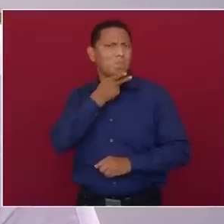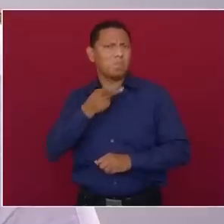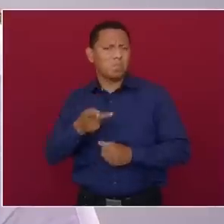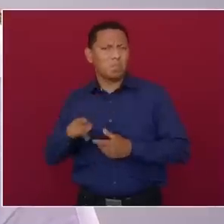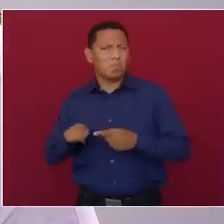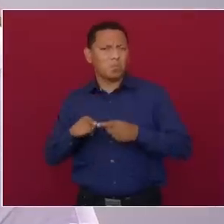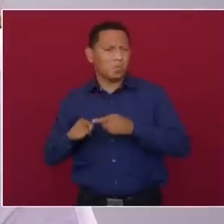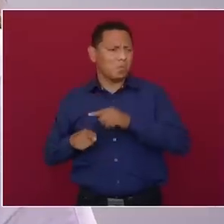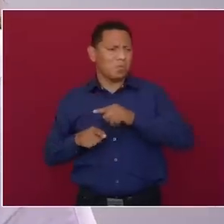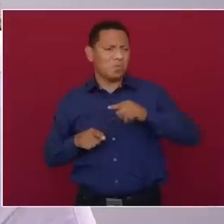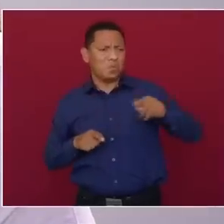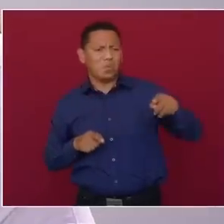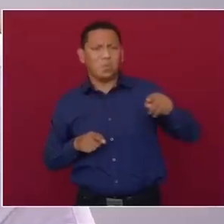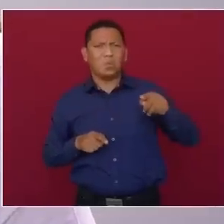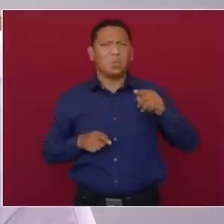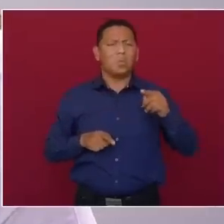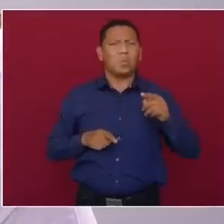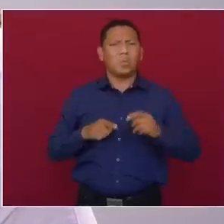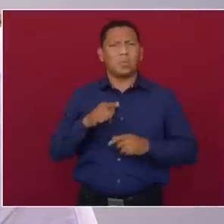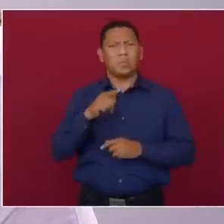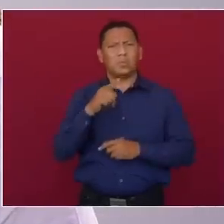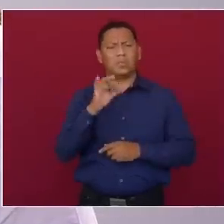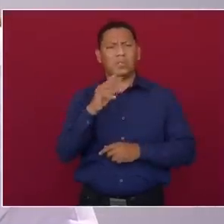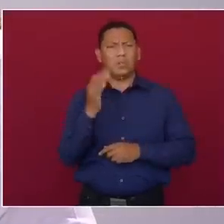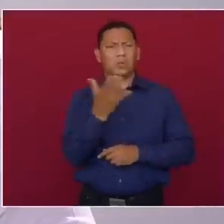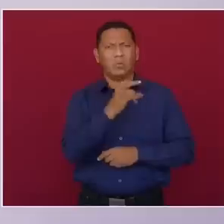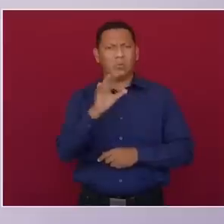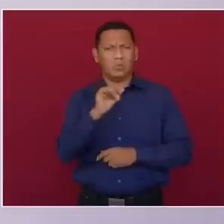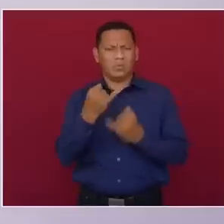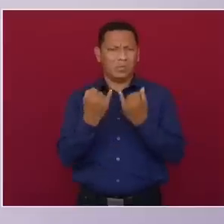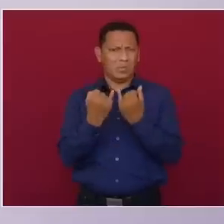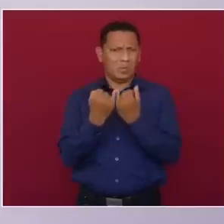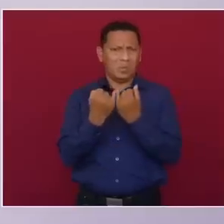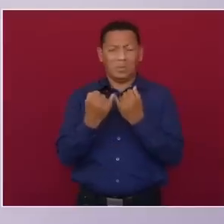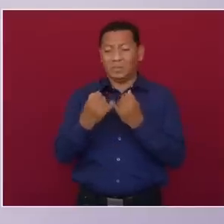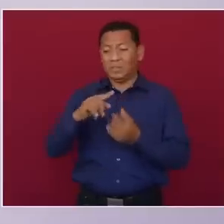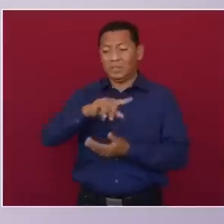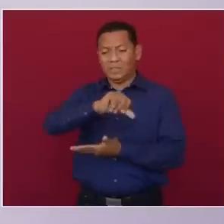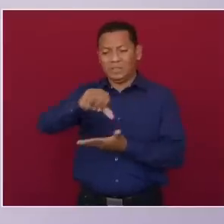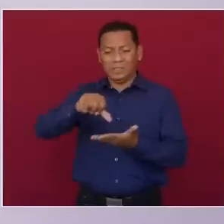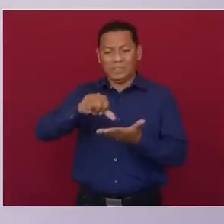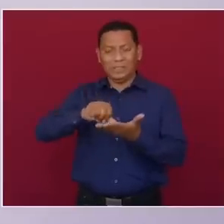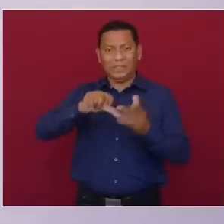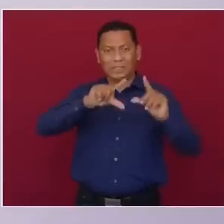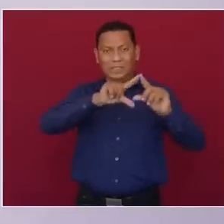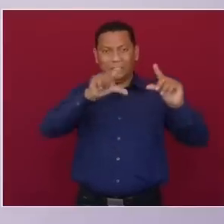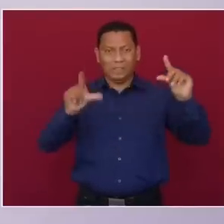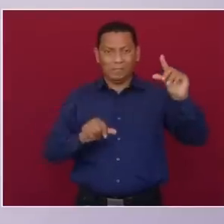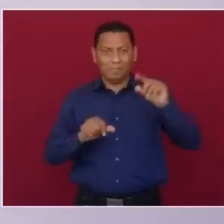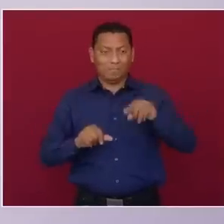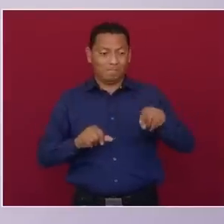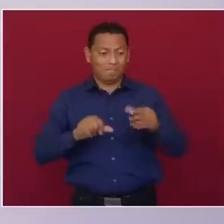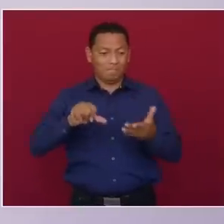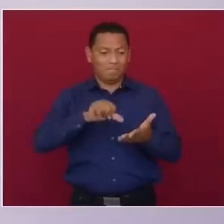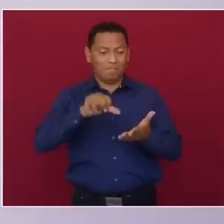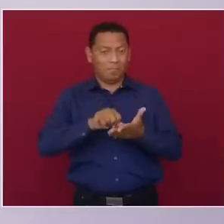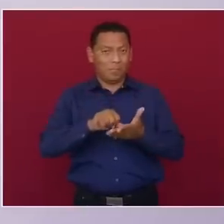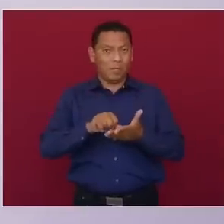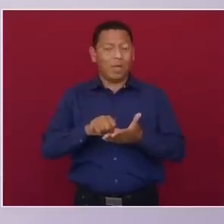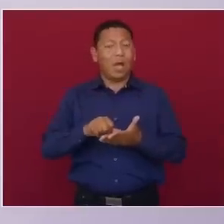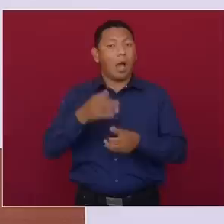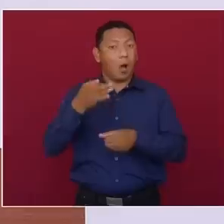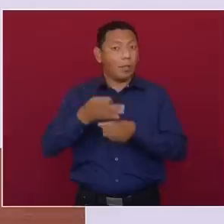Salina Cruz para dar salida hacia el Pacífico y también hacia el centro de la República. Decir esto